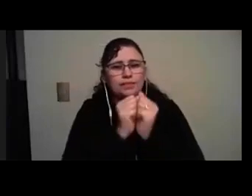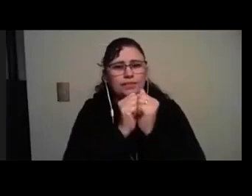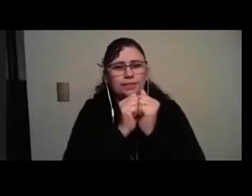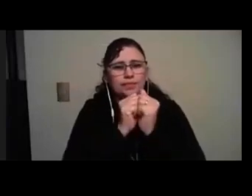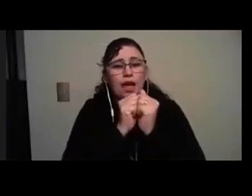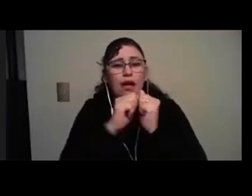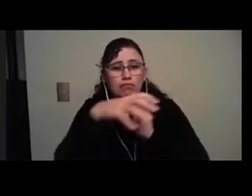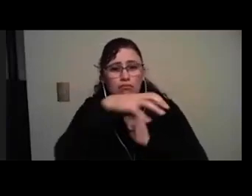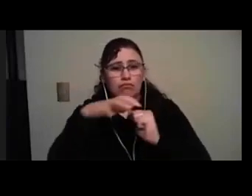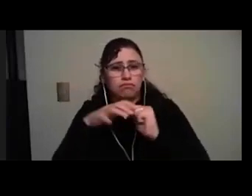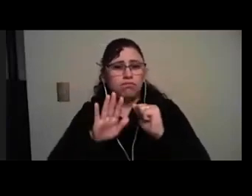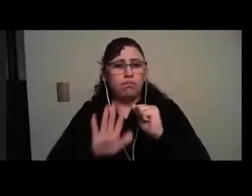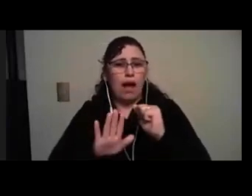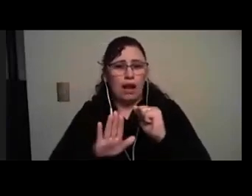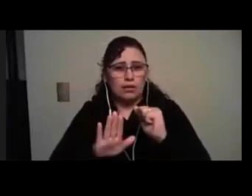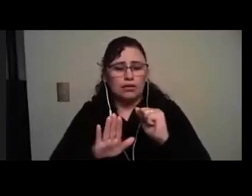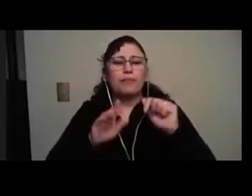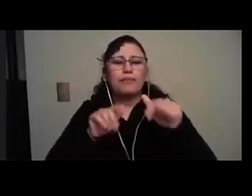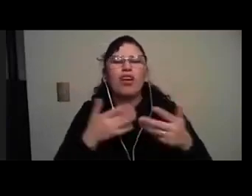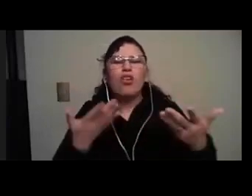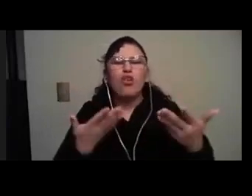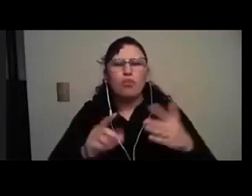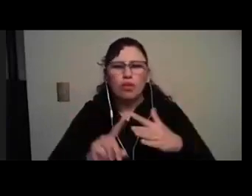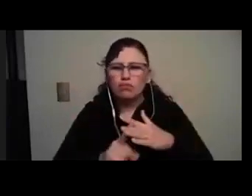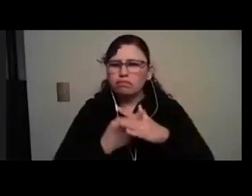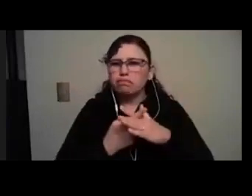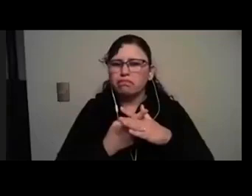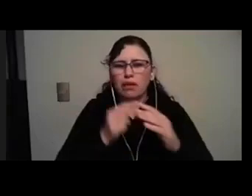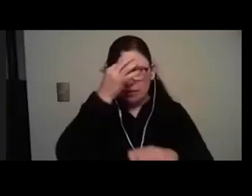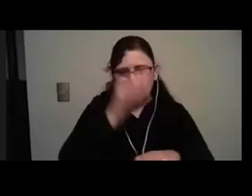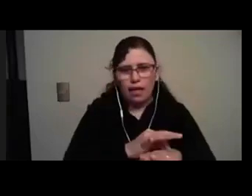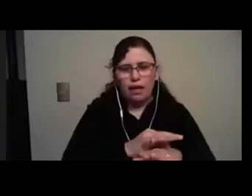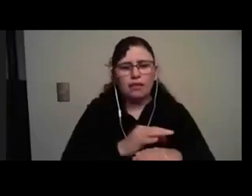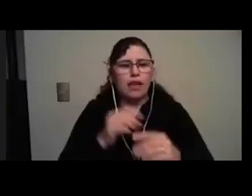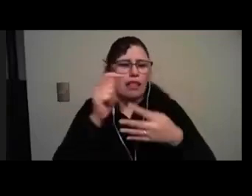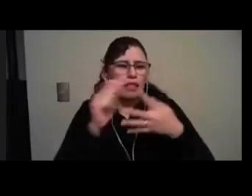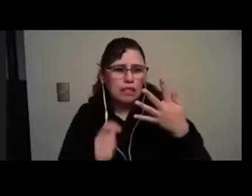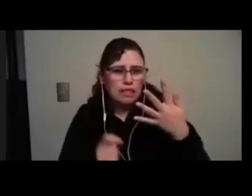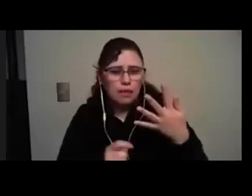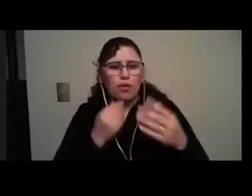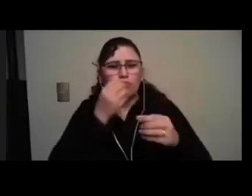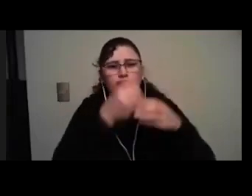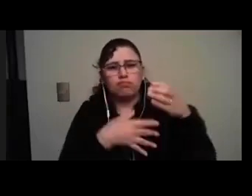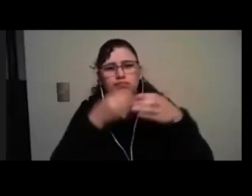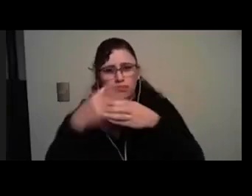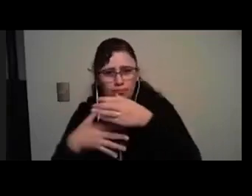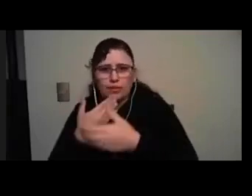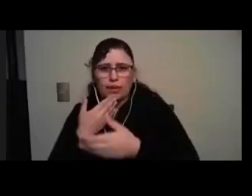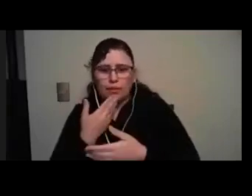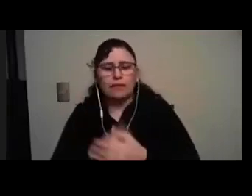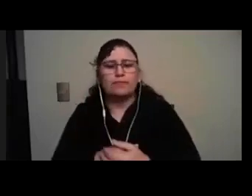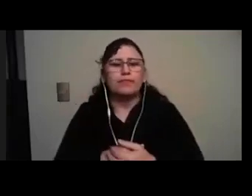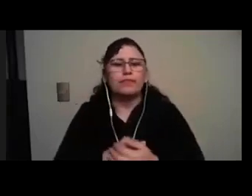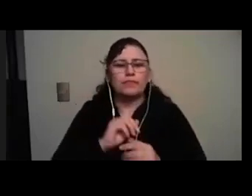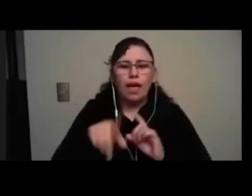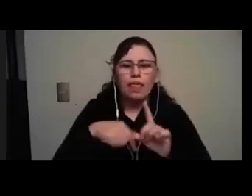¿ya? Los orígenes, las tipologías, las clasificaciones, ¿ya? Y las manifestaciones